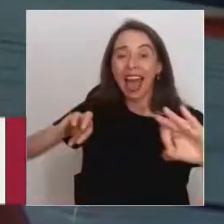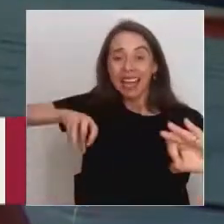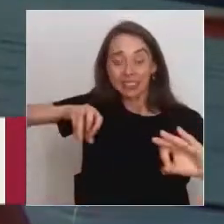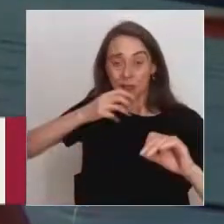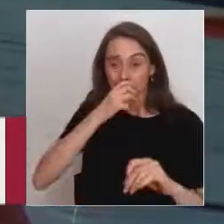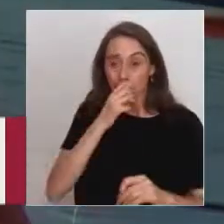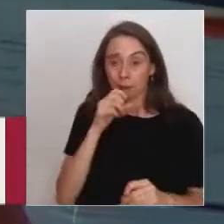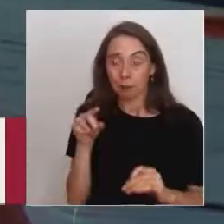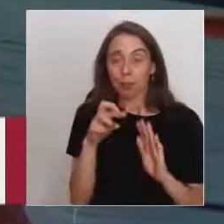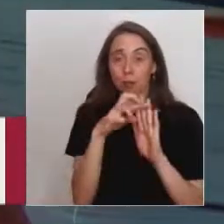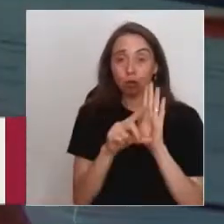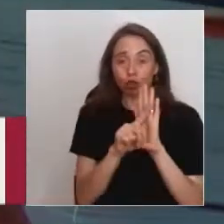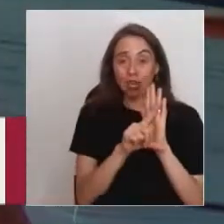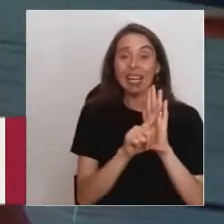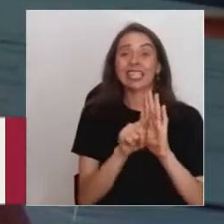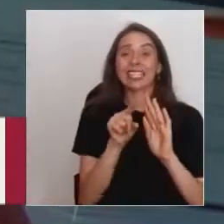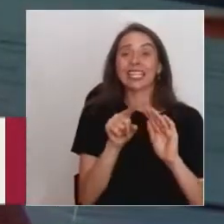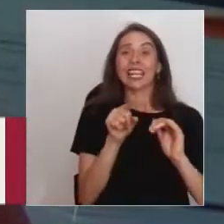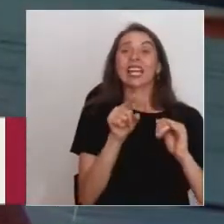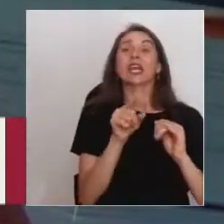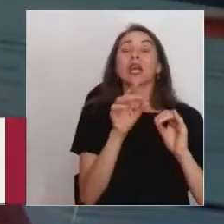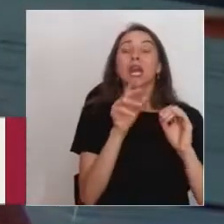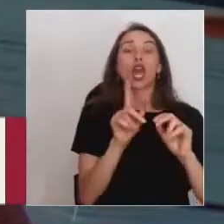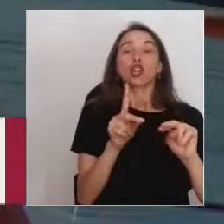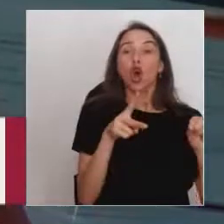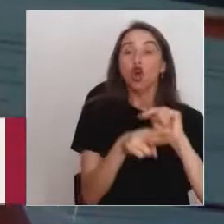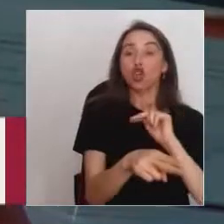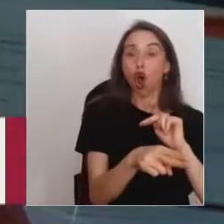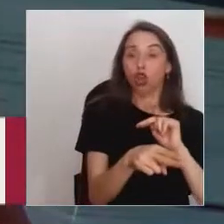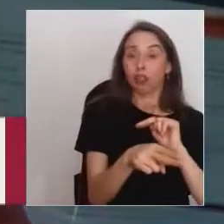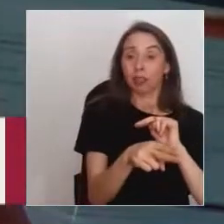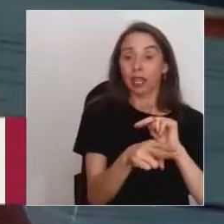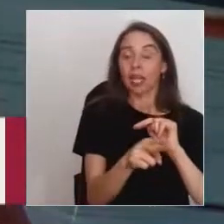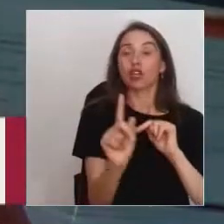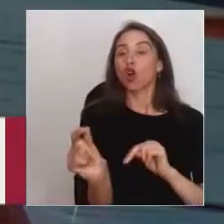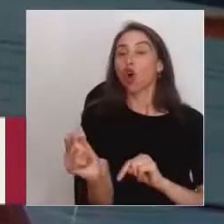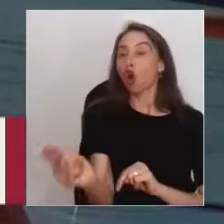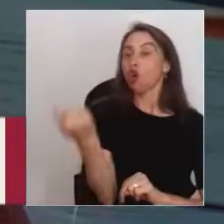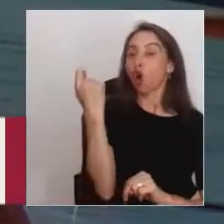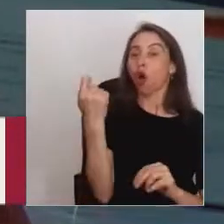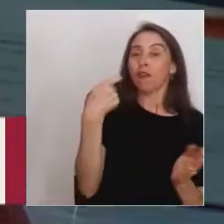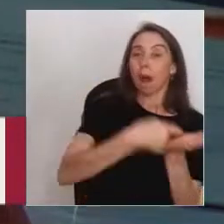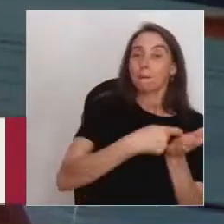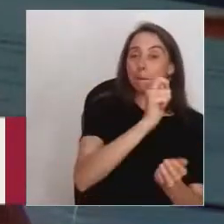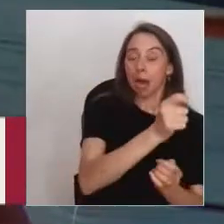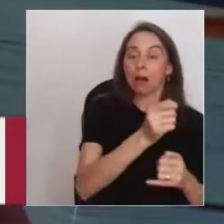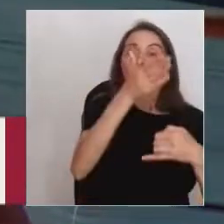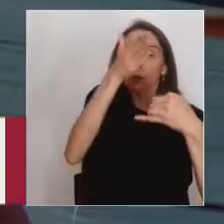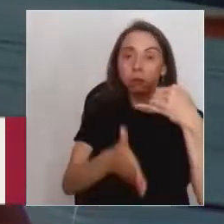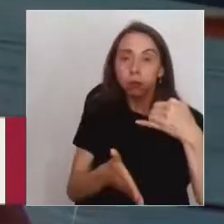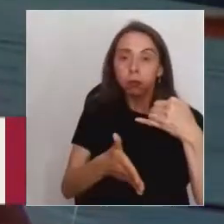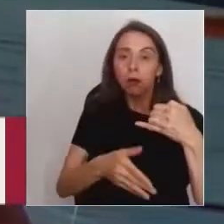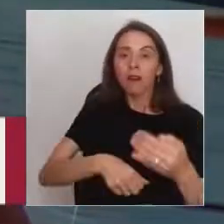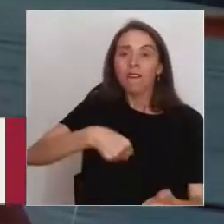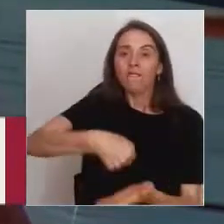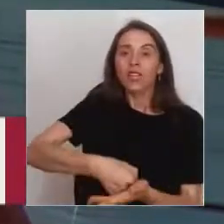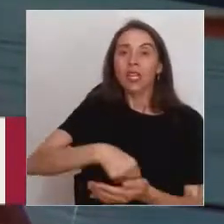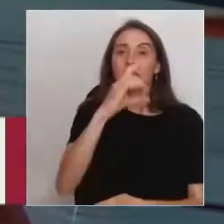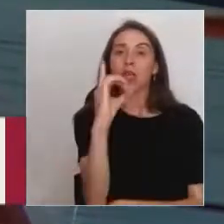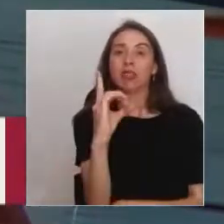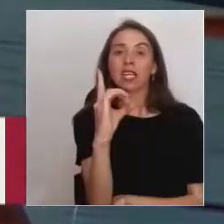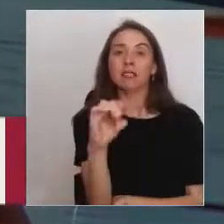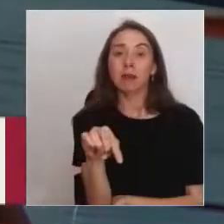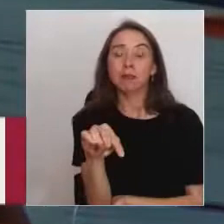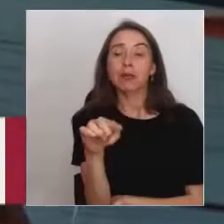de estos veces justamente a finales de este de este mes el ministro no está en la